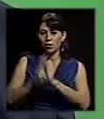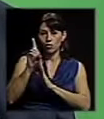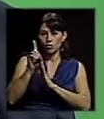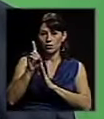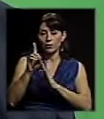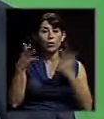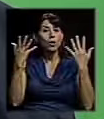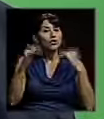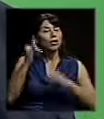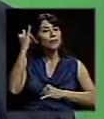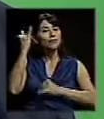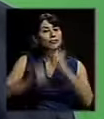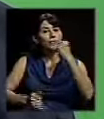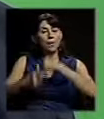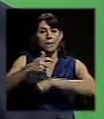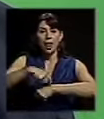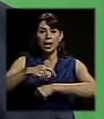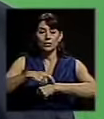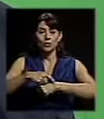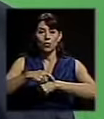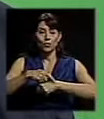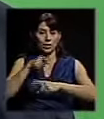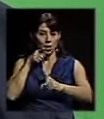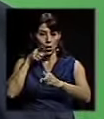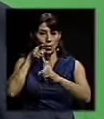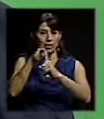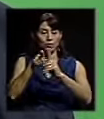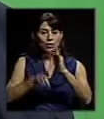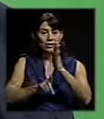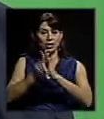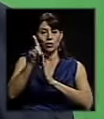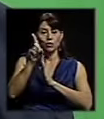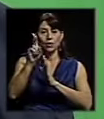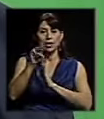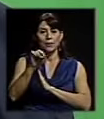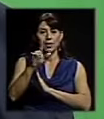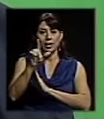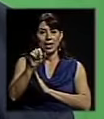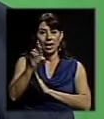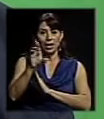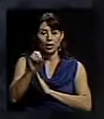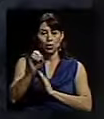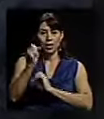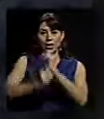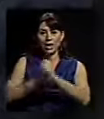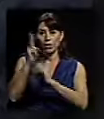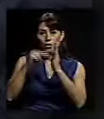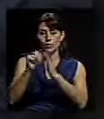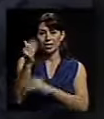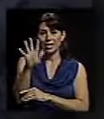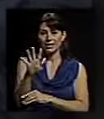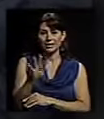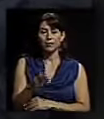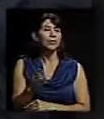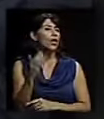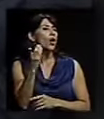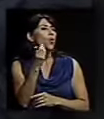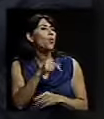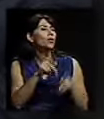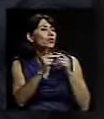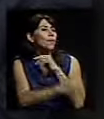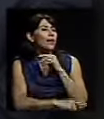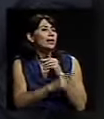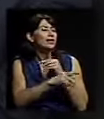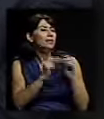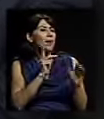se venza el plazo de los objetivos de desarrollo del milenio el 2015 Cuántos países estuvieron participando en este encuentro en